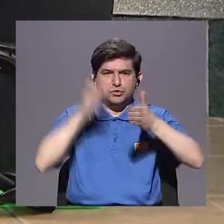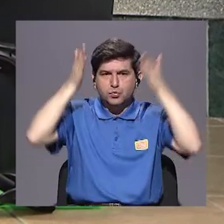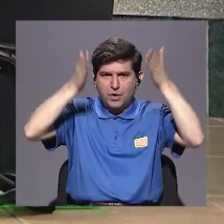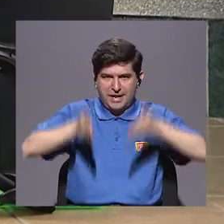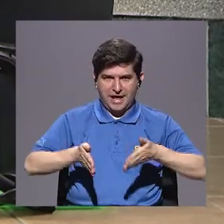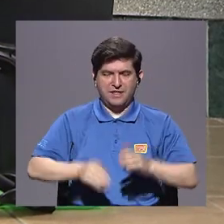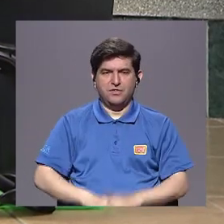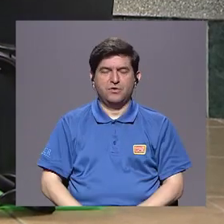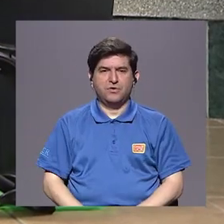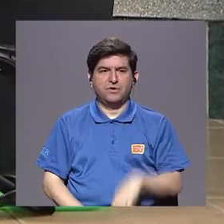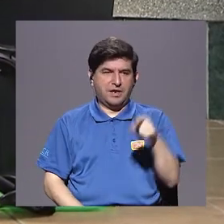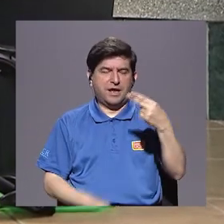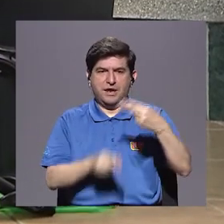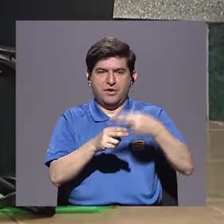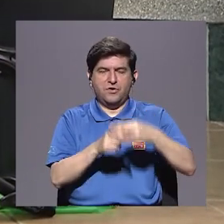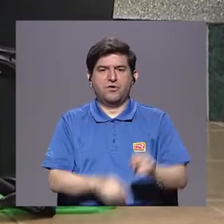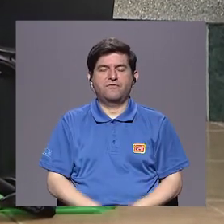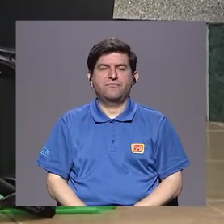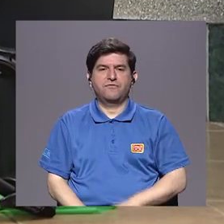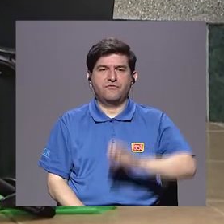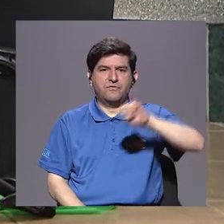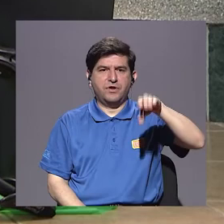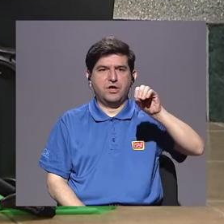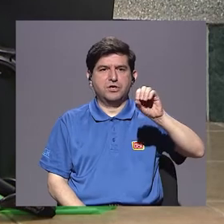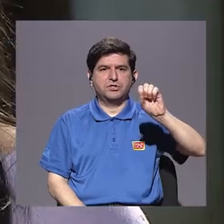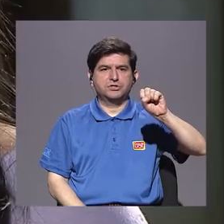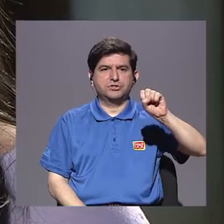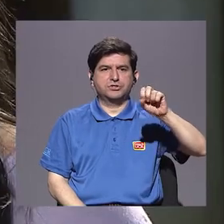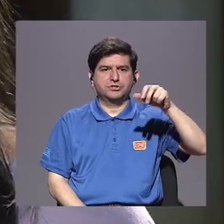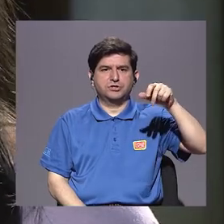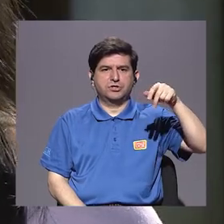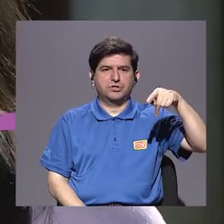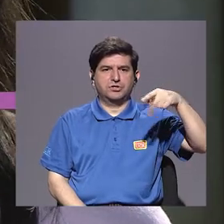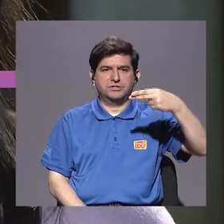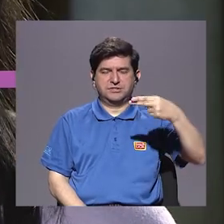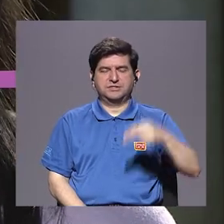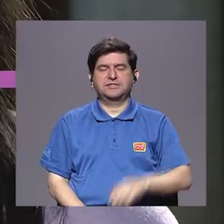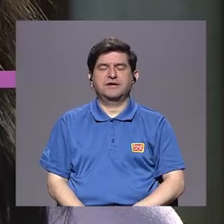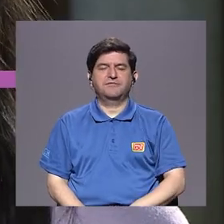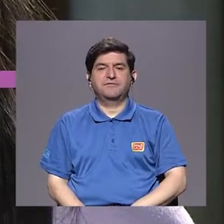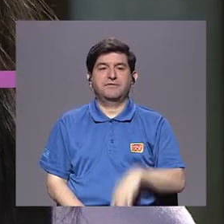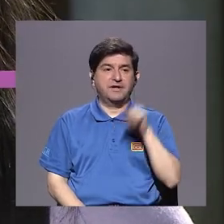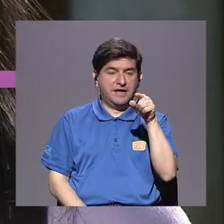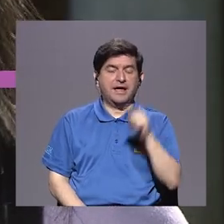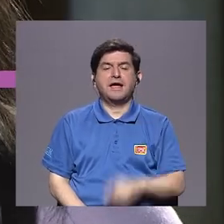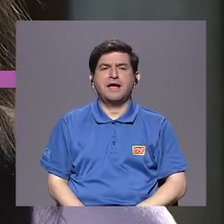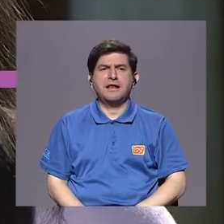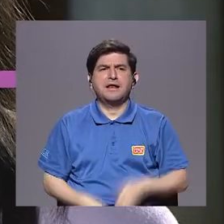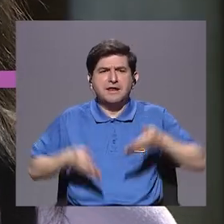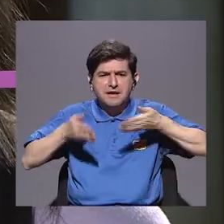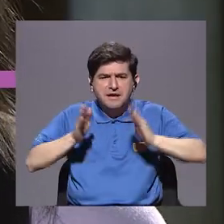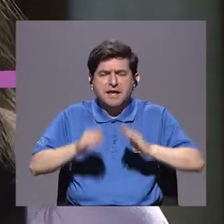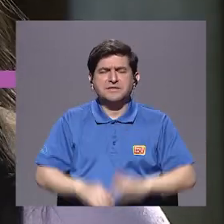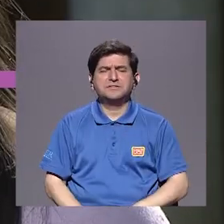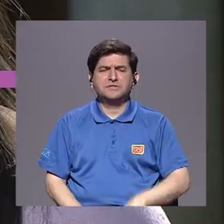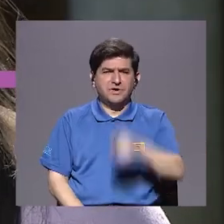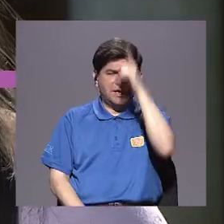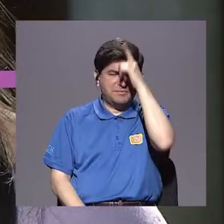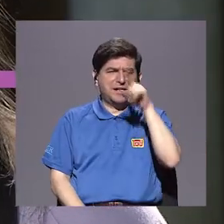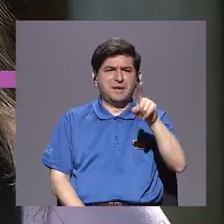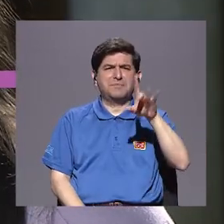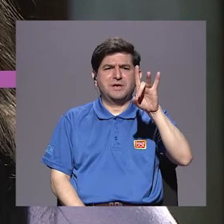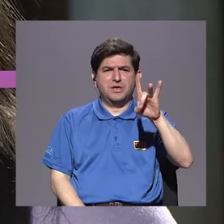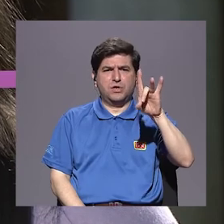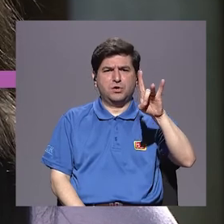creador. Él se llamaba Joseph Hubertus Pilates. Él nació en Alemania alrededor de